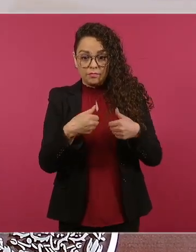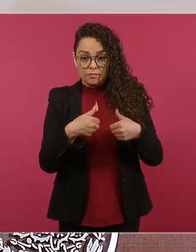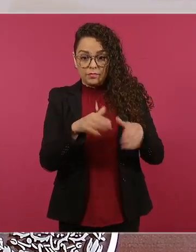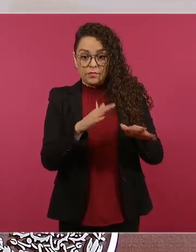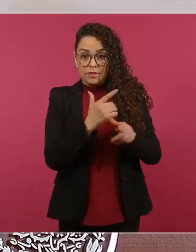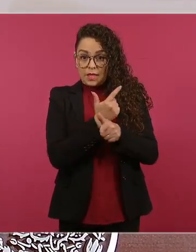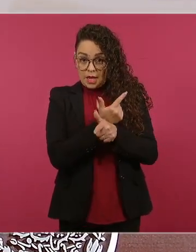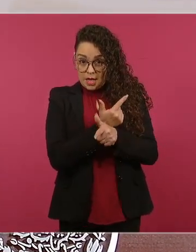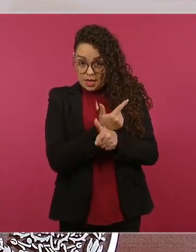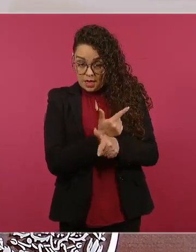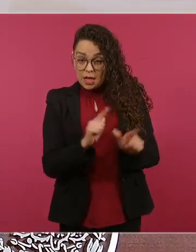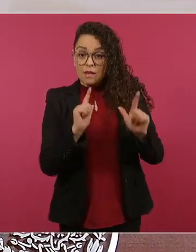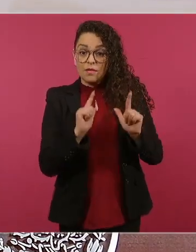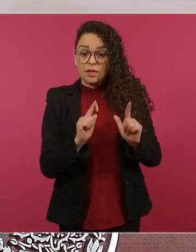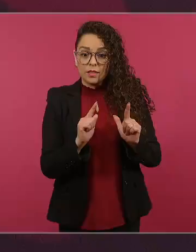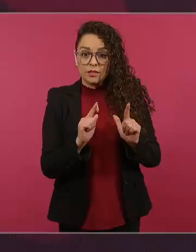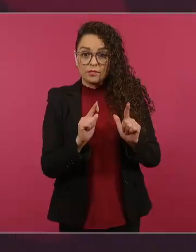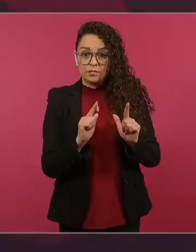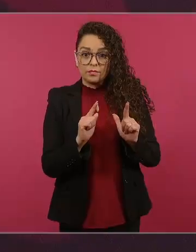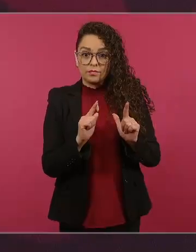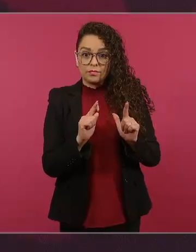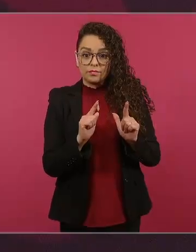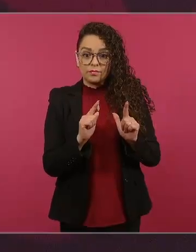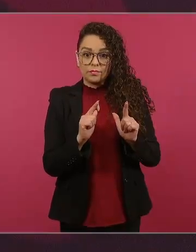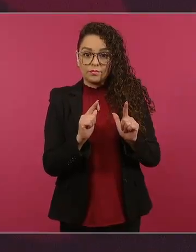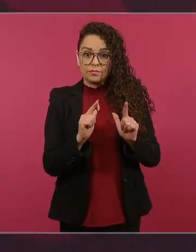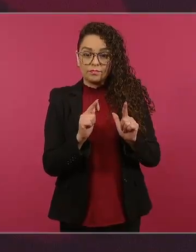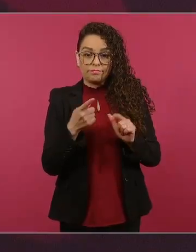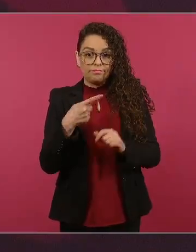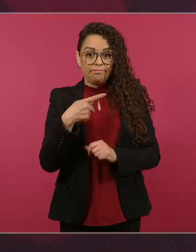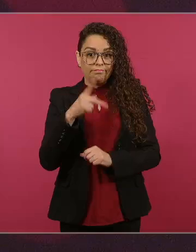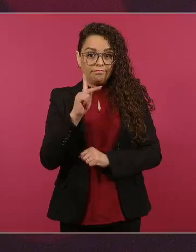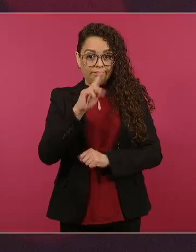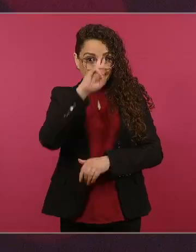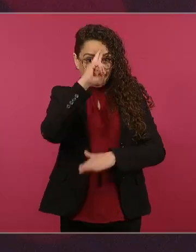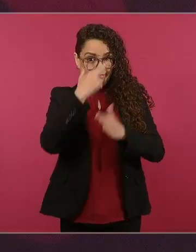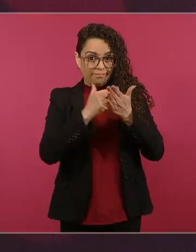de manera injusta e ilegal,